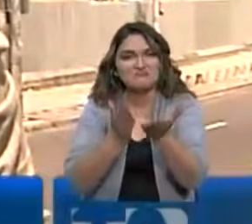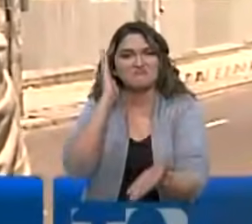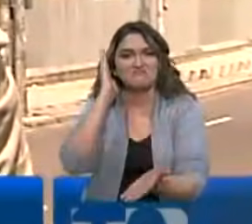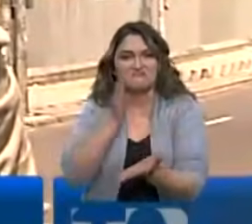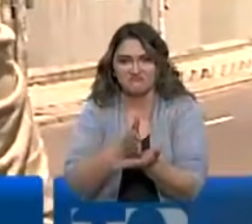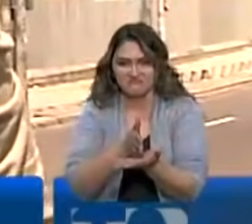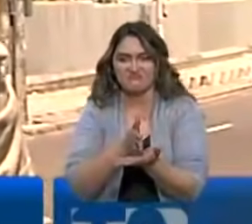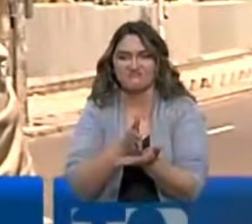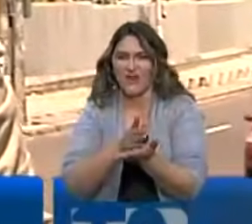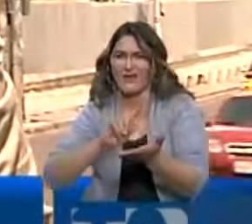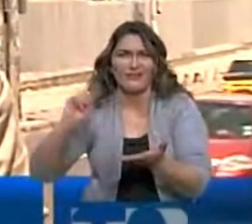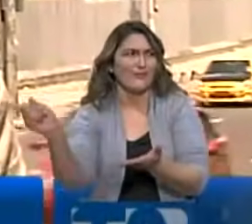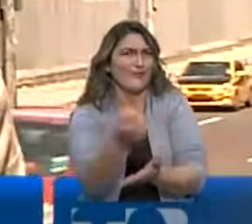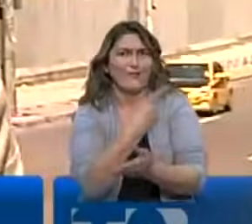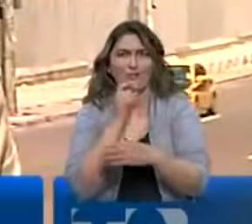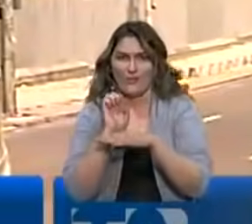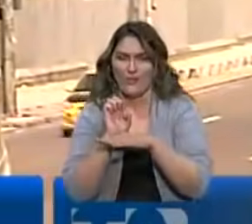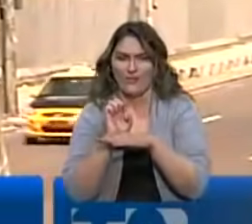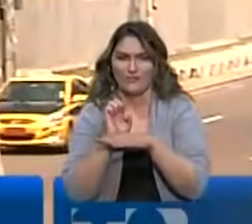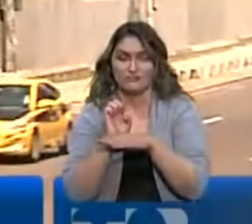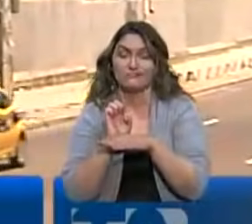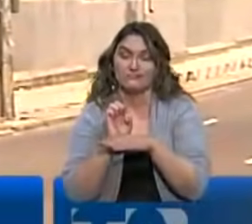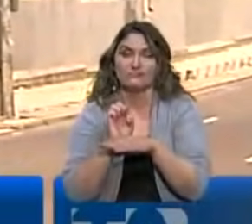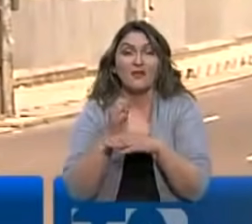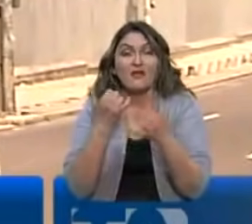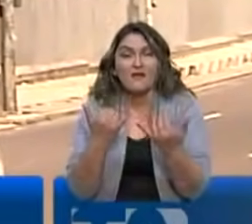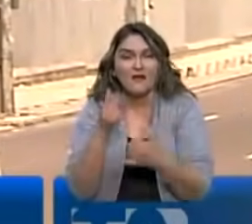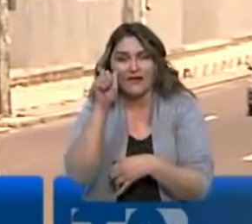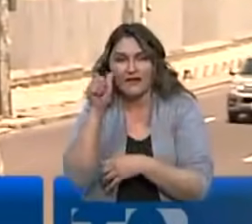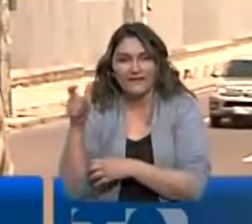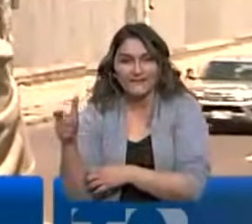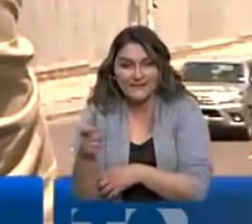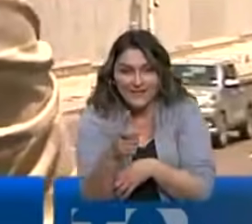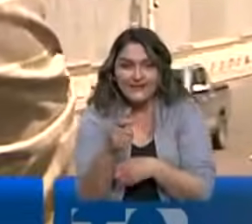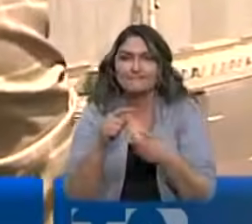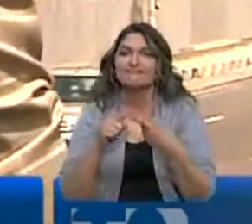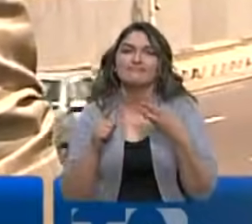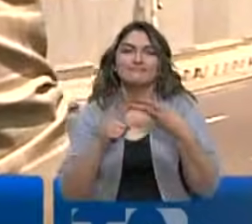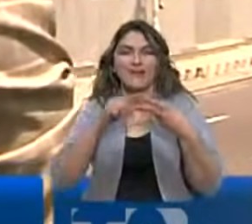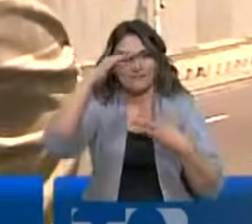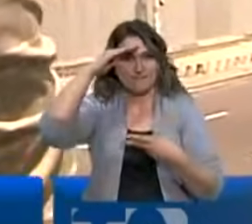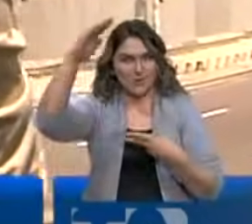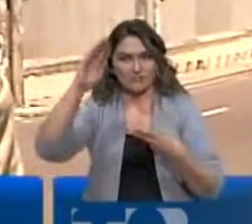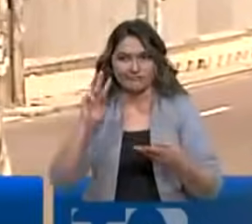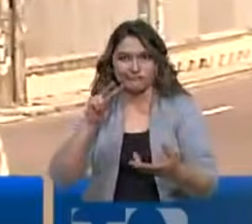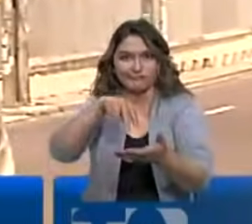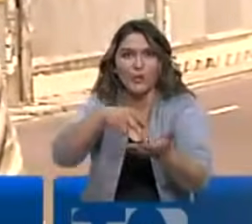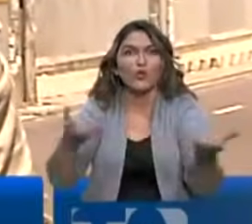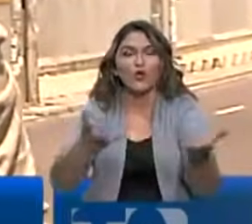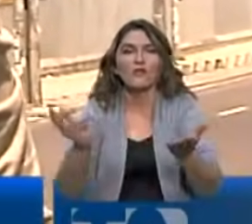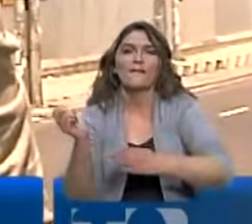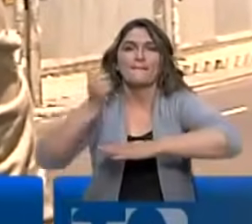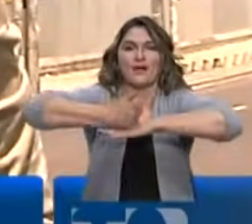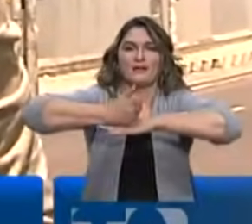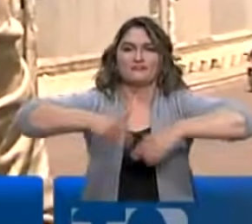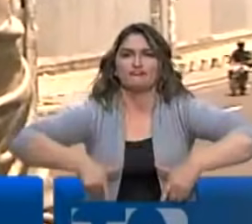nacional y como bien manifiestan el día de hoy agentes de fiscalía y policía nacional llegaron a allanar la sede principal de la entidad